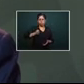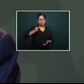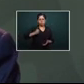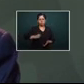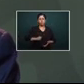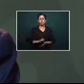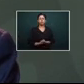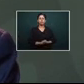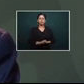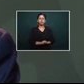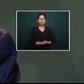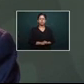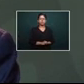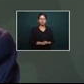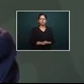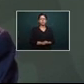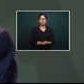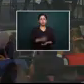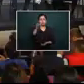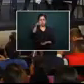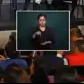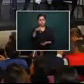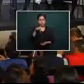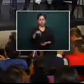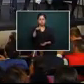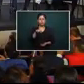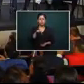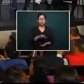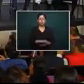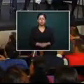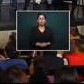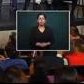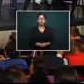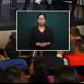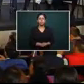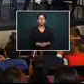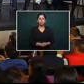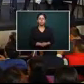de México. Aquí hay